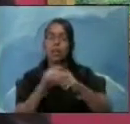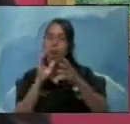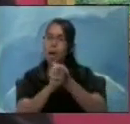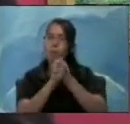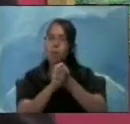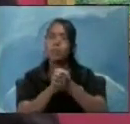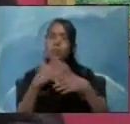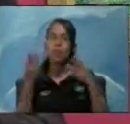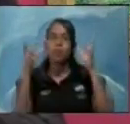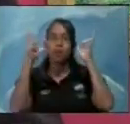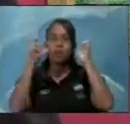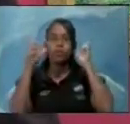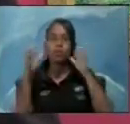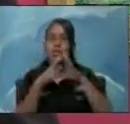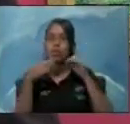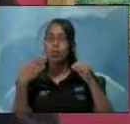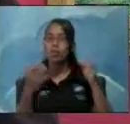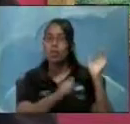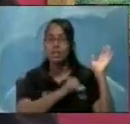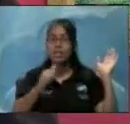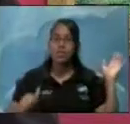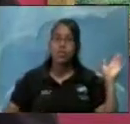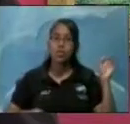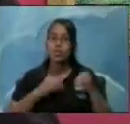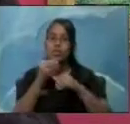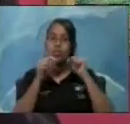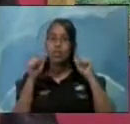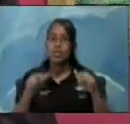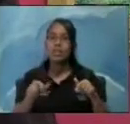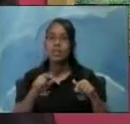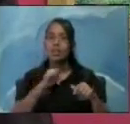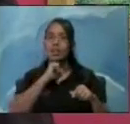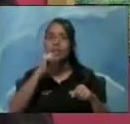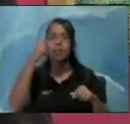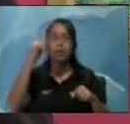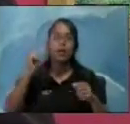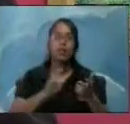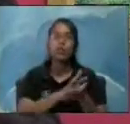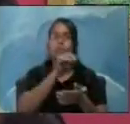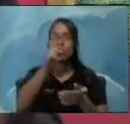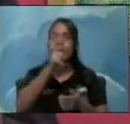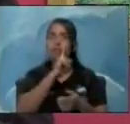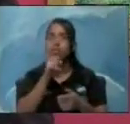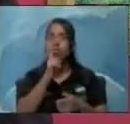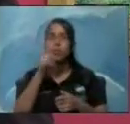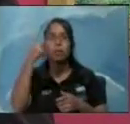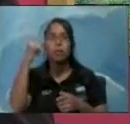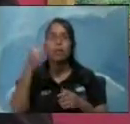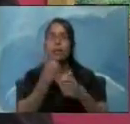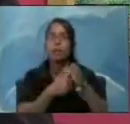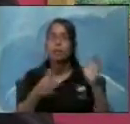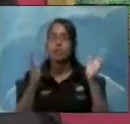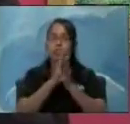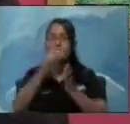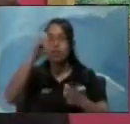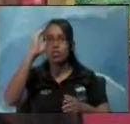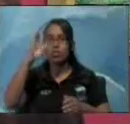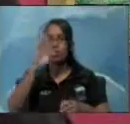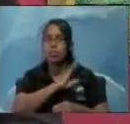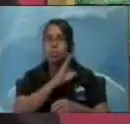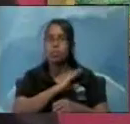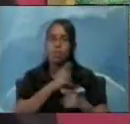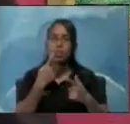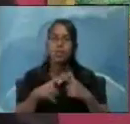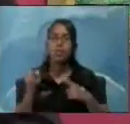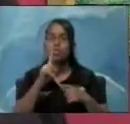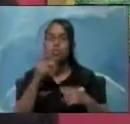escucha todo lo que el Señor hizo esto aquí es para glorificar su nombre para que el espíritu de Dios tome a cualquiera no